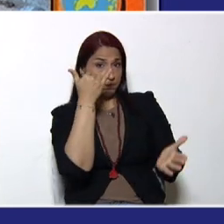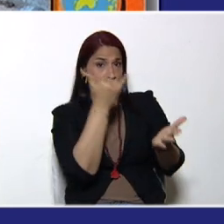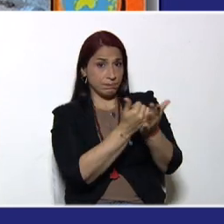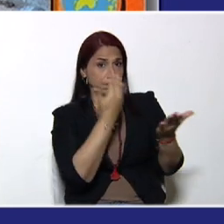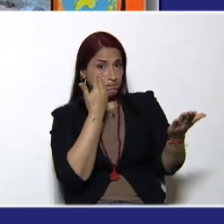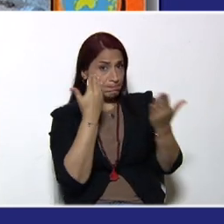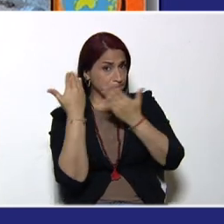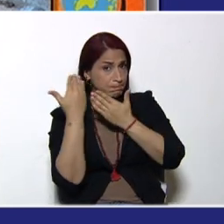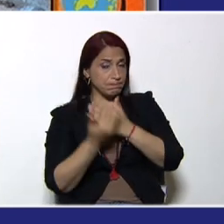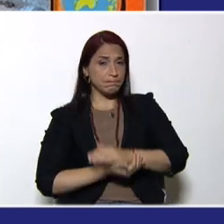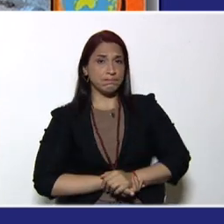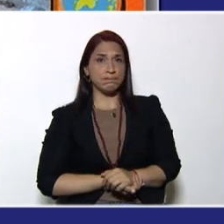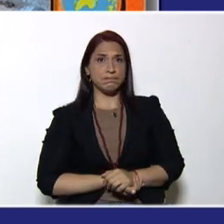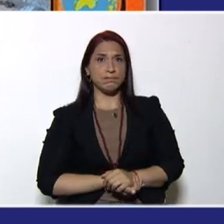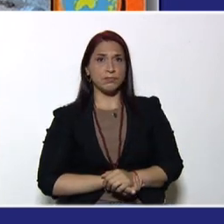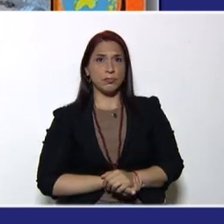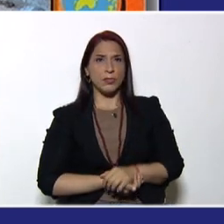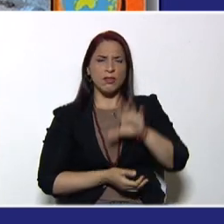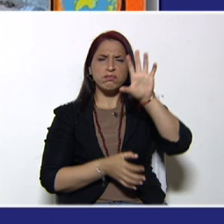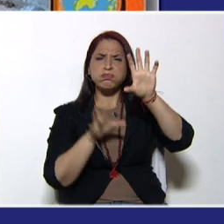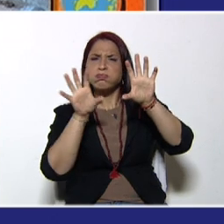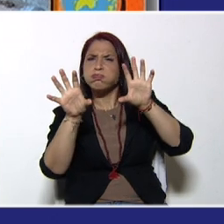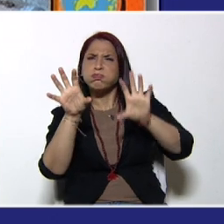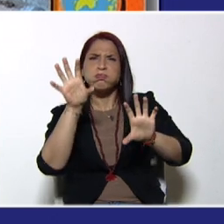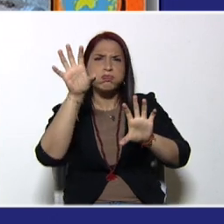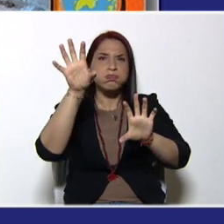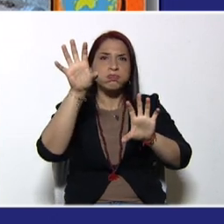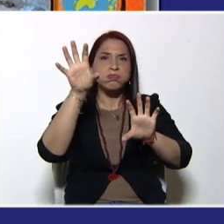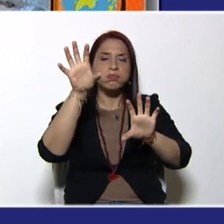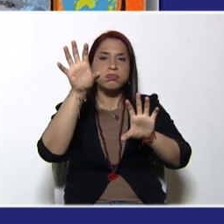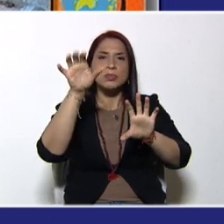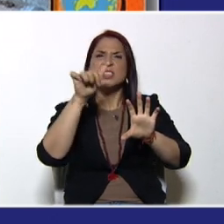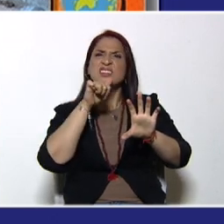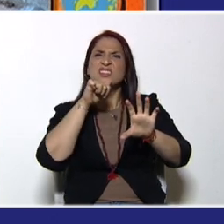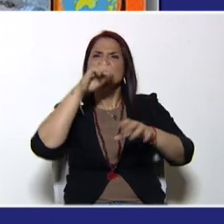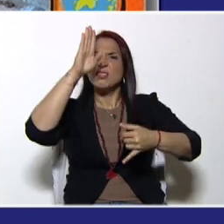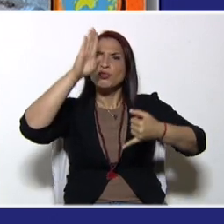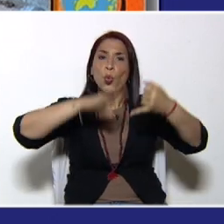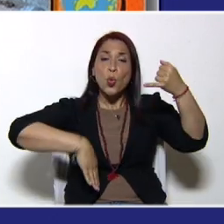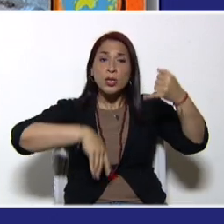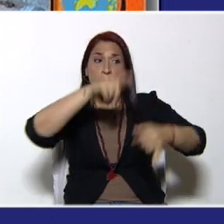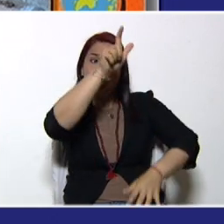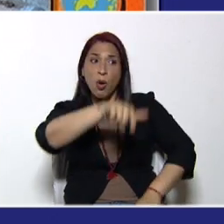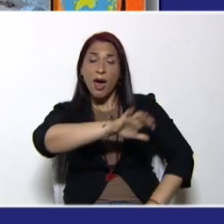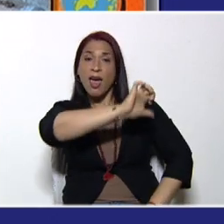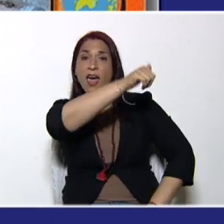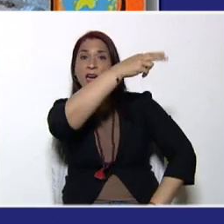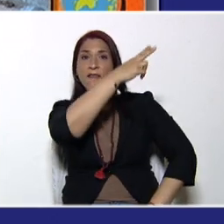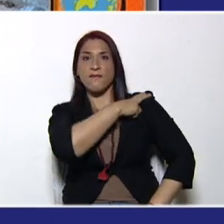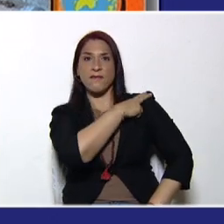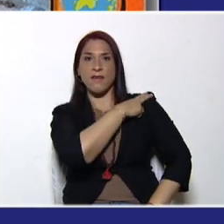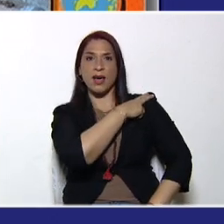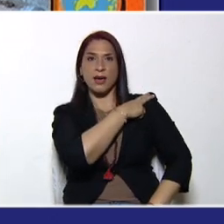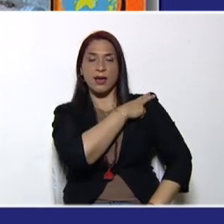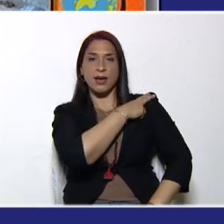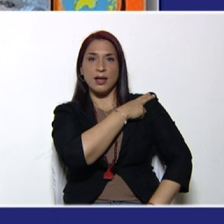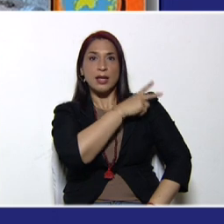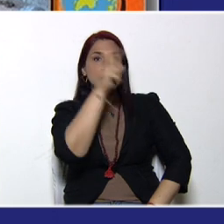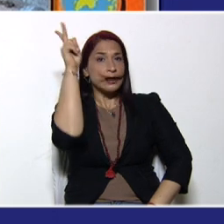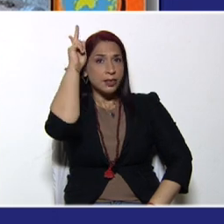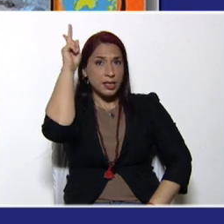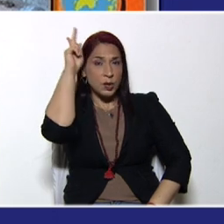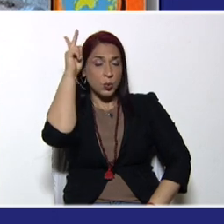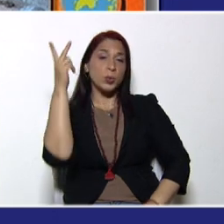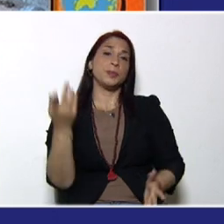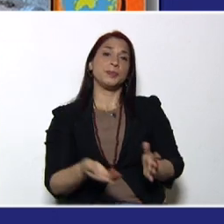imágenes y van a verlo en la parte central, van a ver quién fue el último de los jefes de la tribu. Ahorita está Carolina Bastida, a quien le mando un saludo, que hicimos contacto